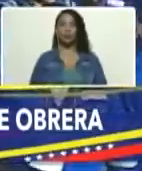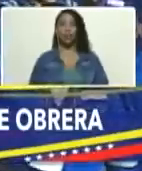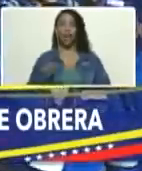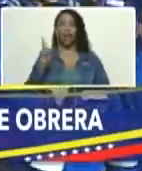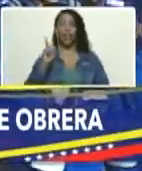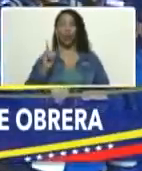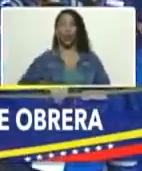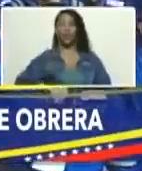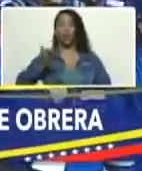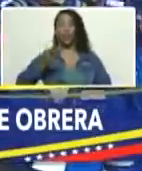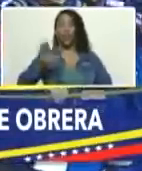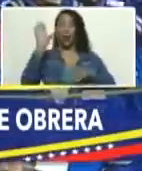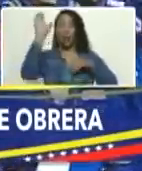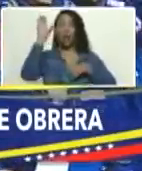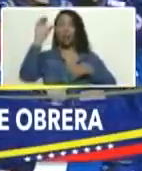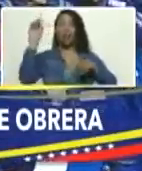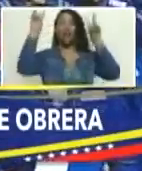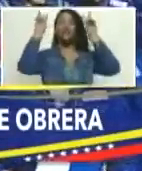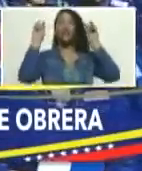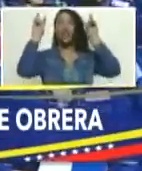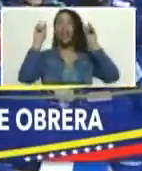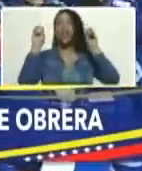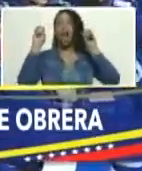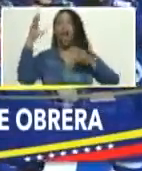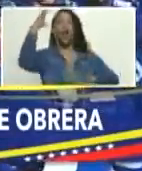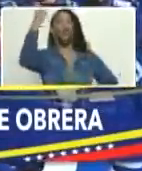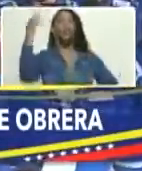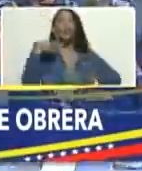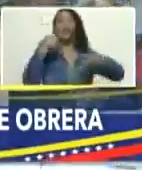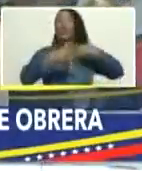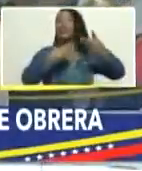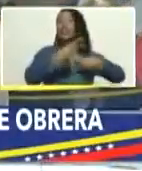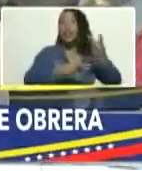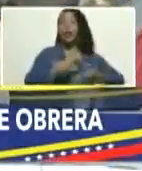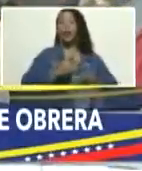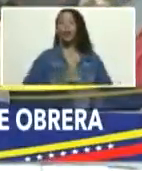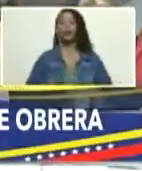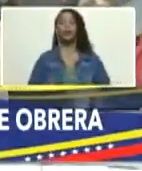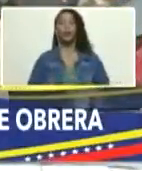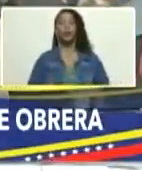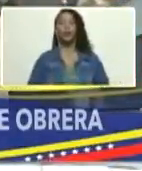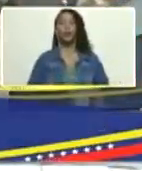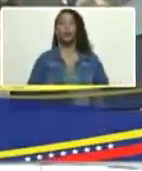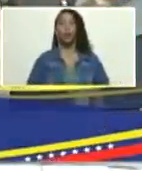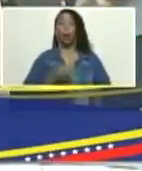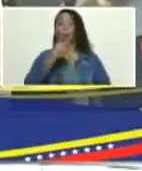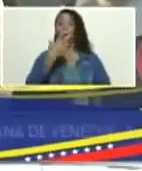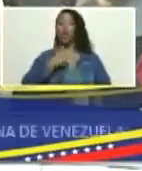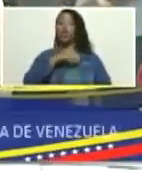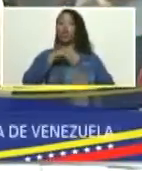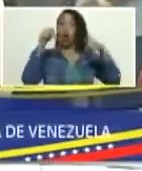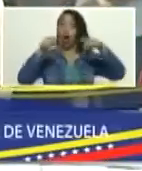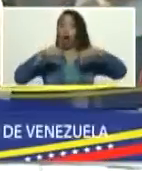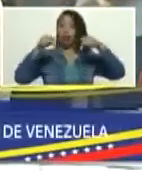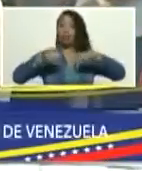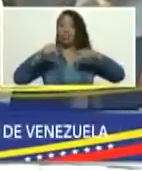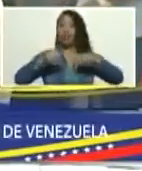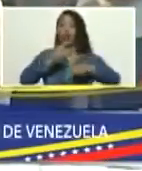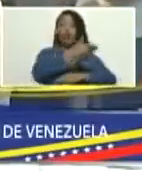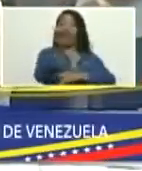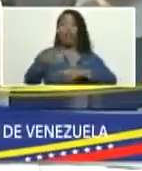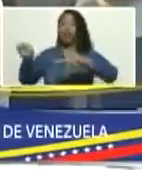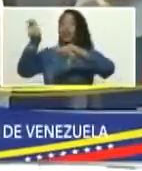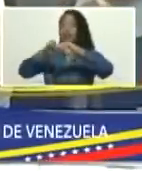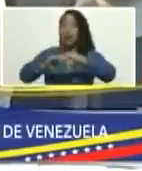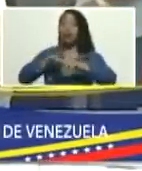Esencia de la patria nueva, los consejos productivos. Bueno, estamos aquí, pues. Siéntese todo el que